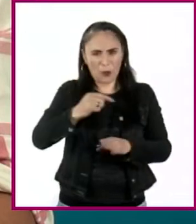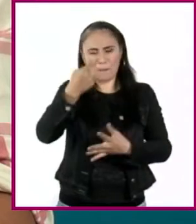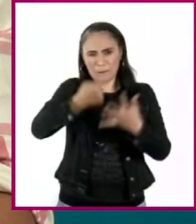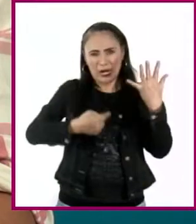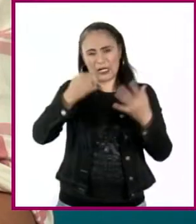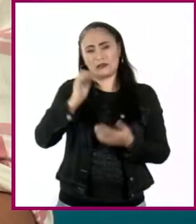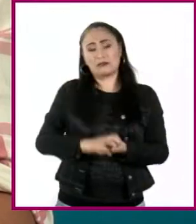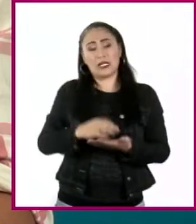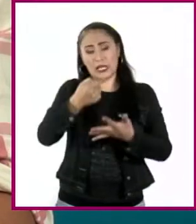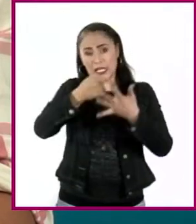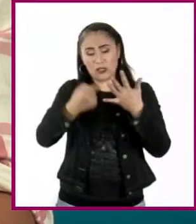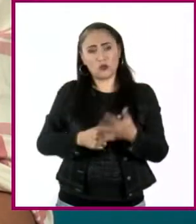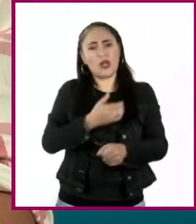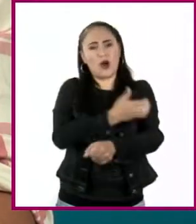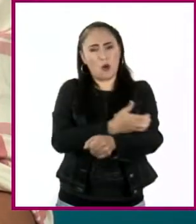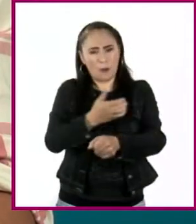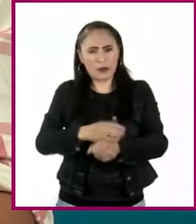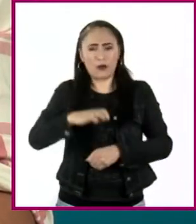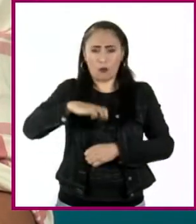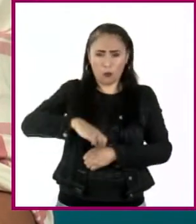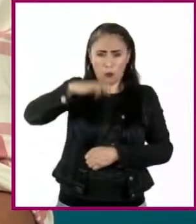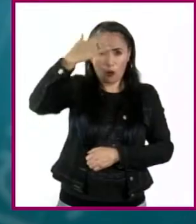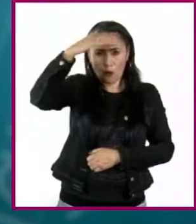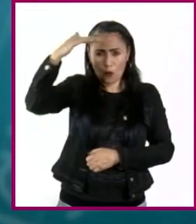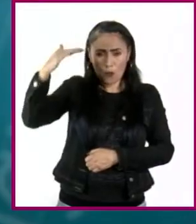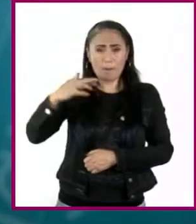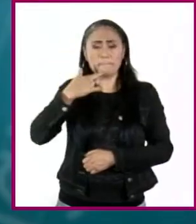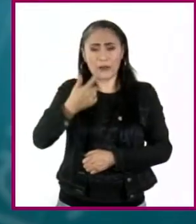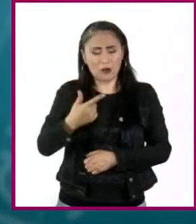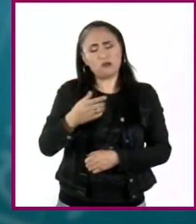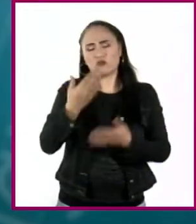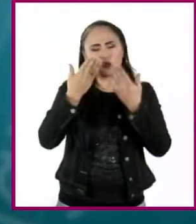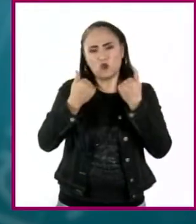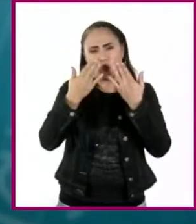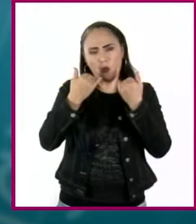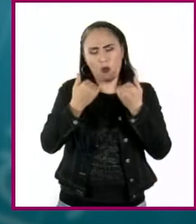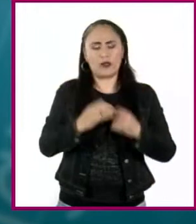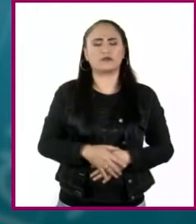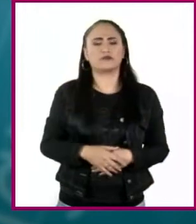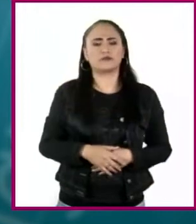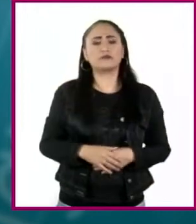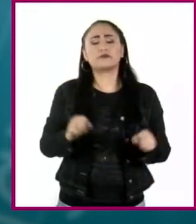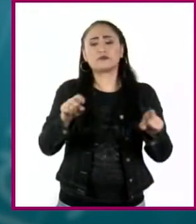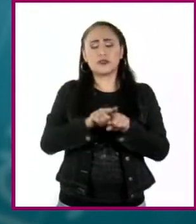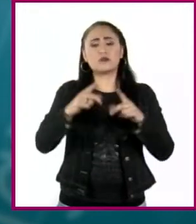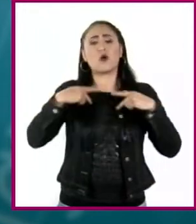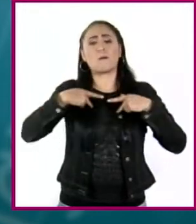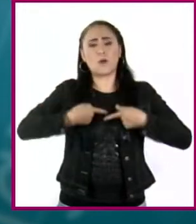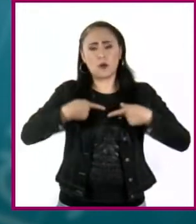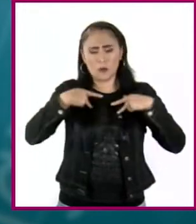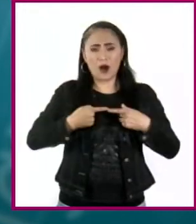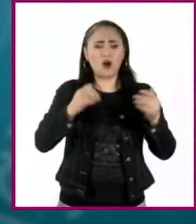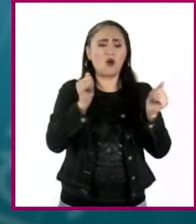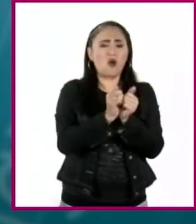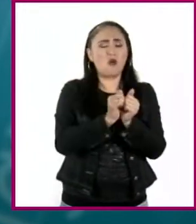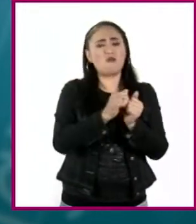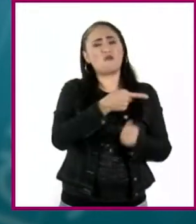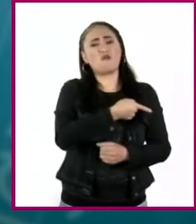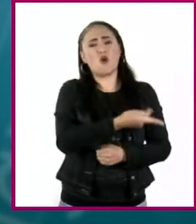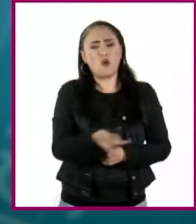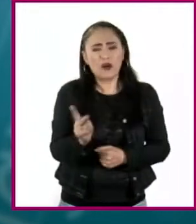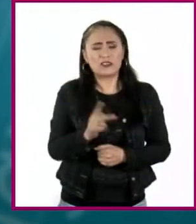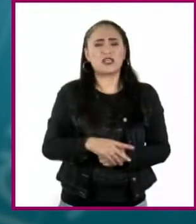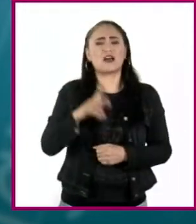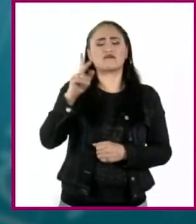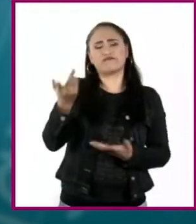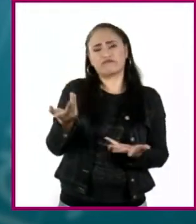de acompañamiento hacia una adultez saludable y productiva. El concepto de vulnerabilidad también se vincula con el de pobreza. Se entiende por